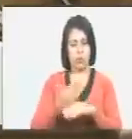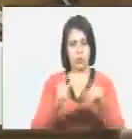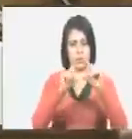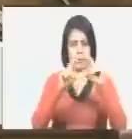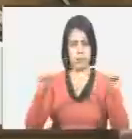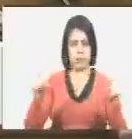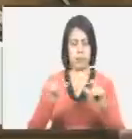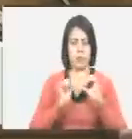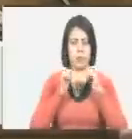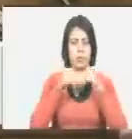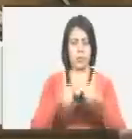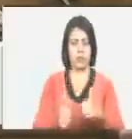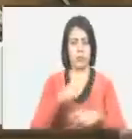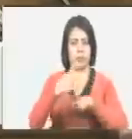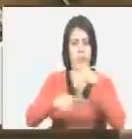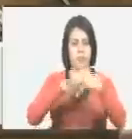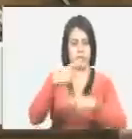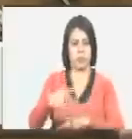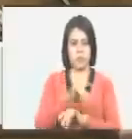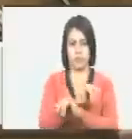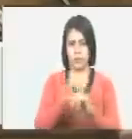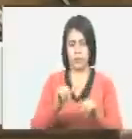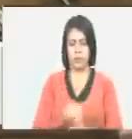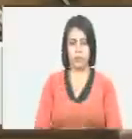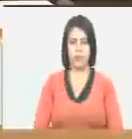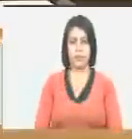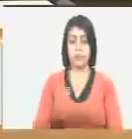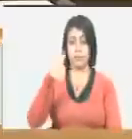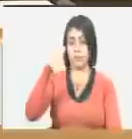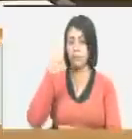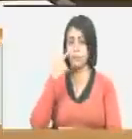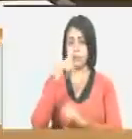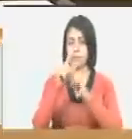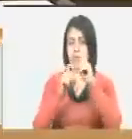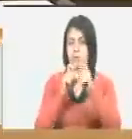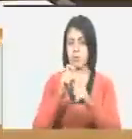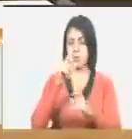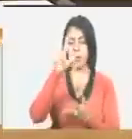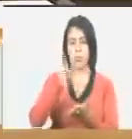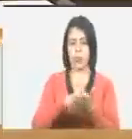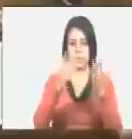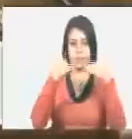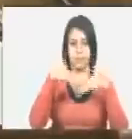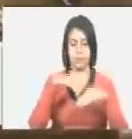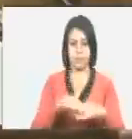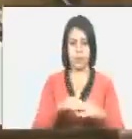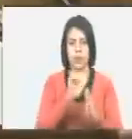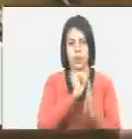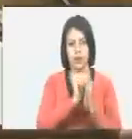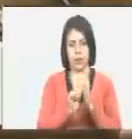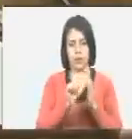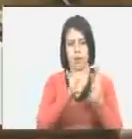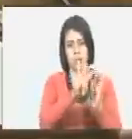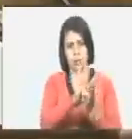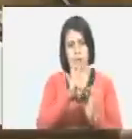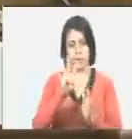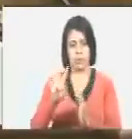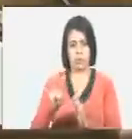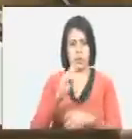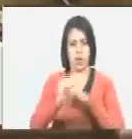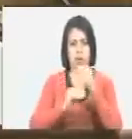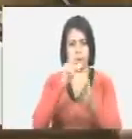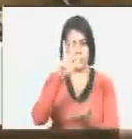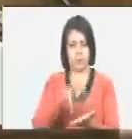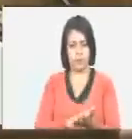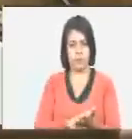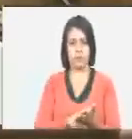epígrafe, inicio del procedimiento. Es todo, presidente. En consideración el epígrafe. Aprobado. Siguiente. Cuadragésimo cuarto. Se propone